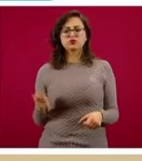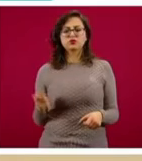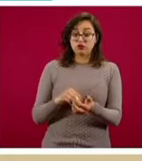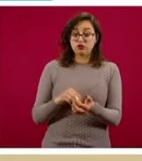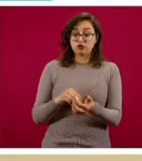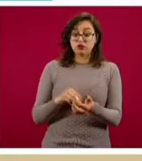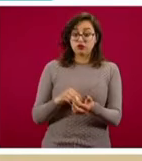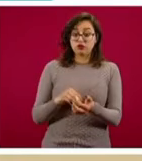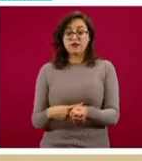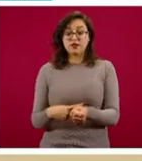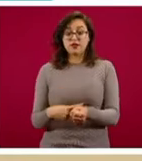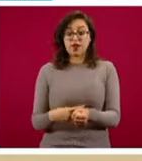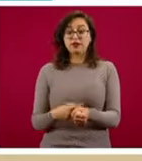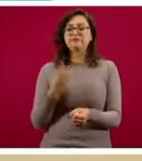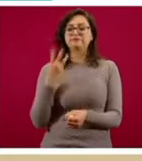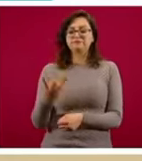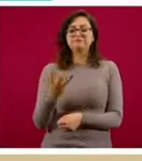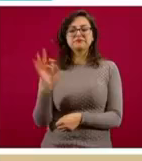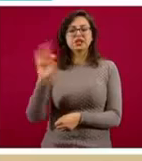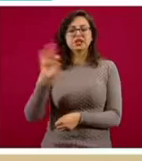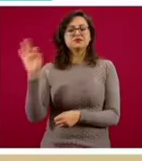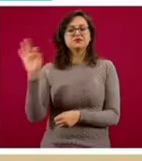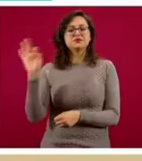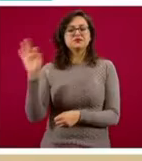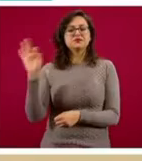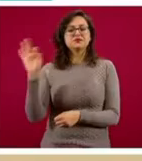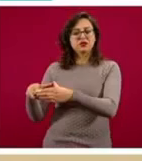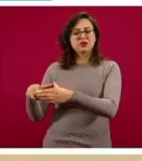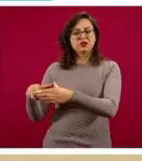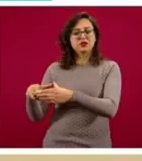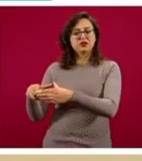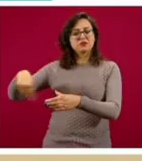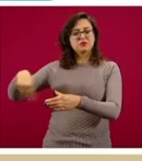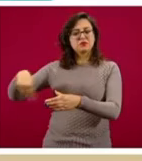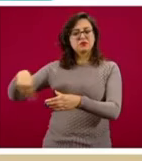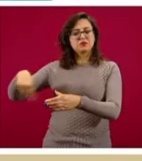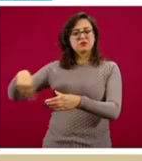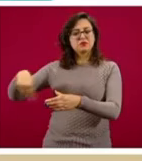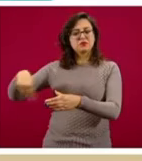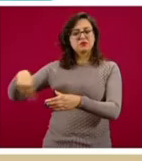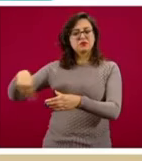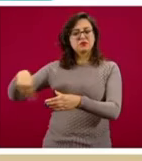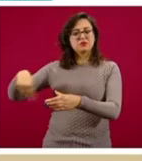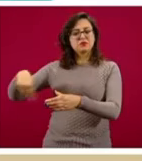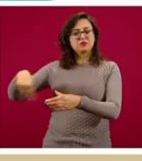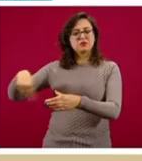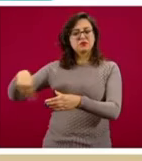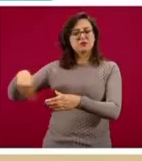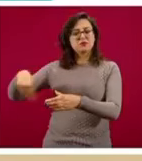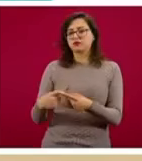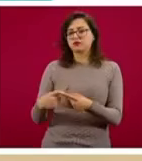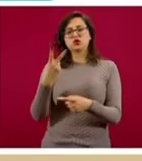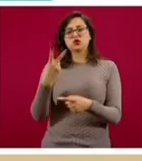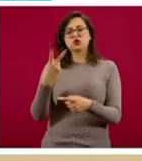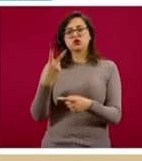estimados, el porcentaje del 3%. Habíamos estado variando prácticamente en los últimos 2 meses entre un 4 y un